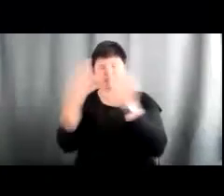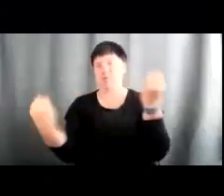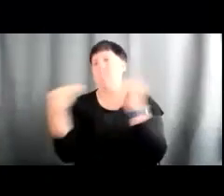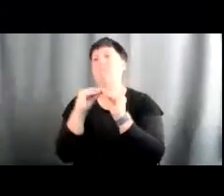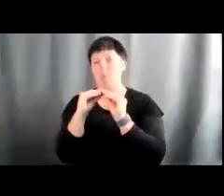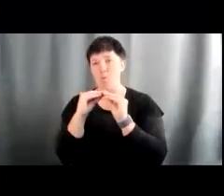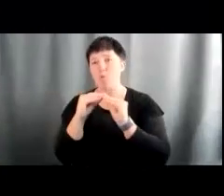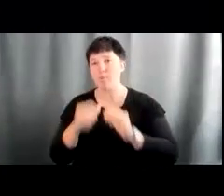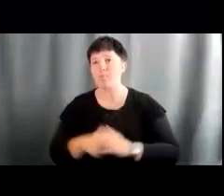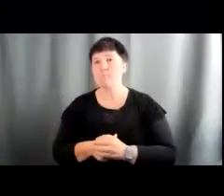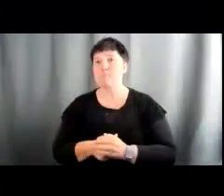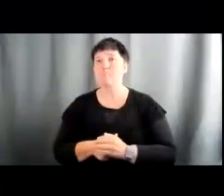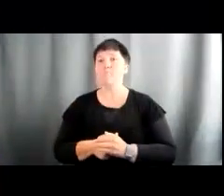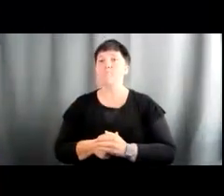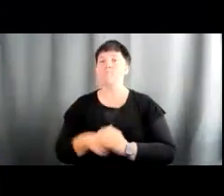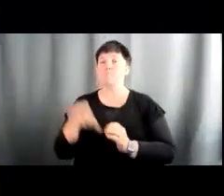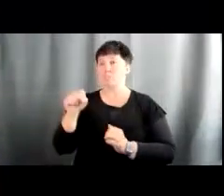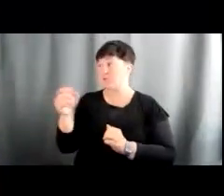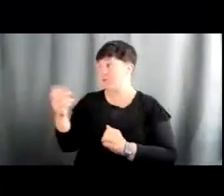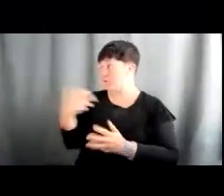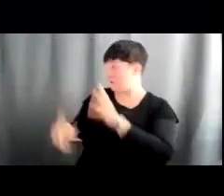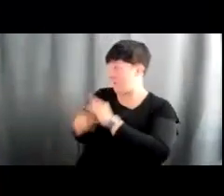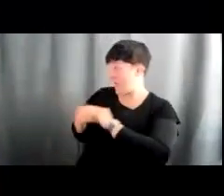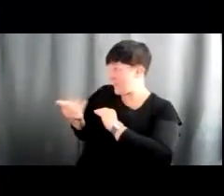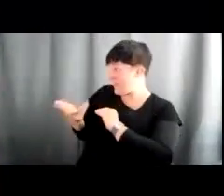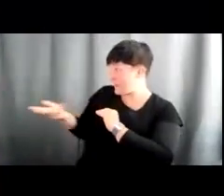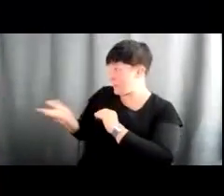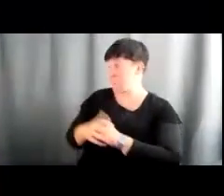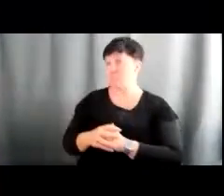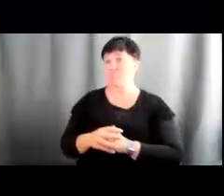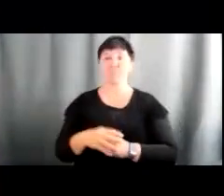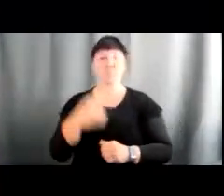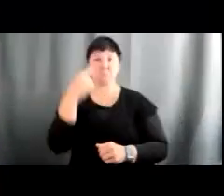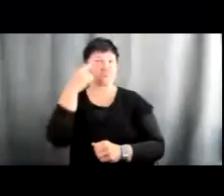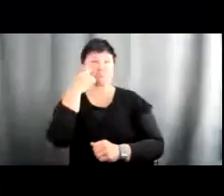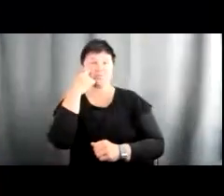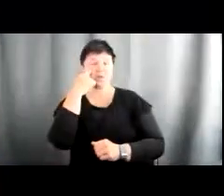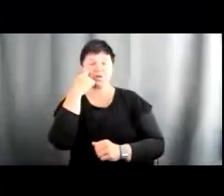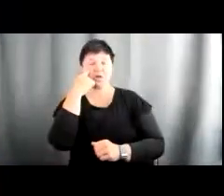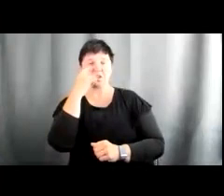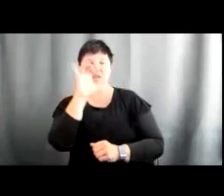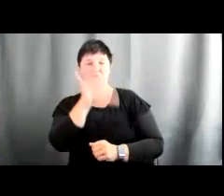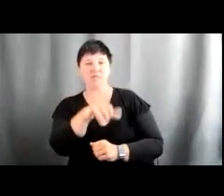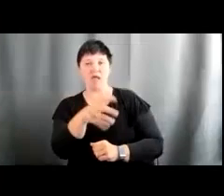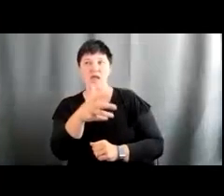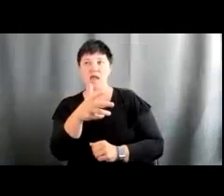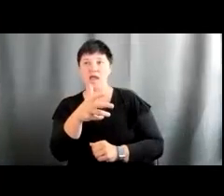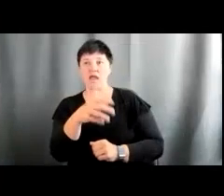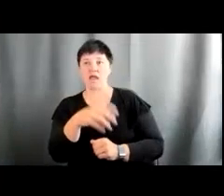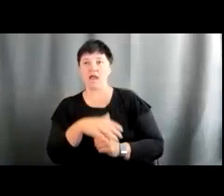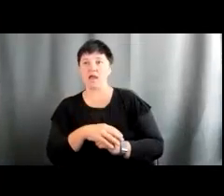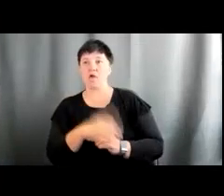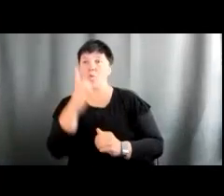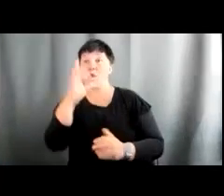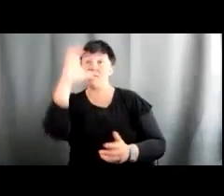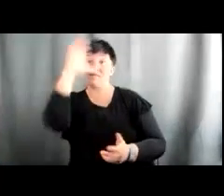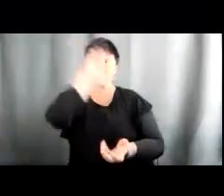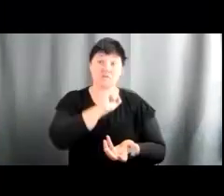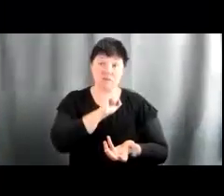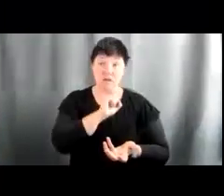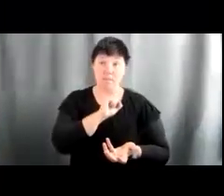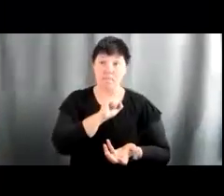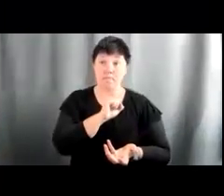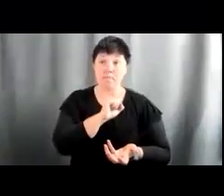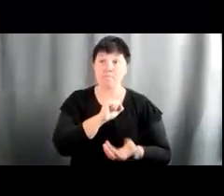más. ¿Tienes algo que añadir? Creo que una de las suposiciones es que las luces nocturnas se está observando